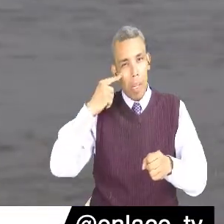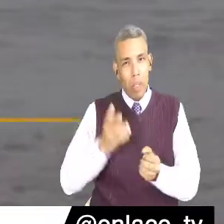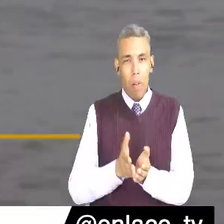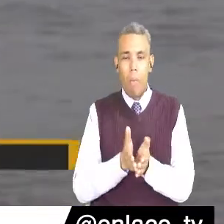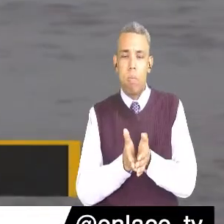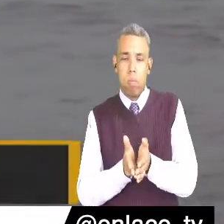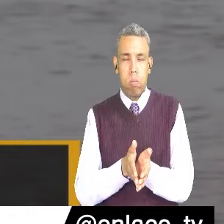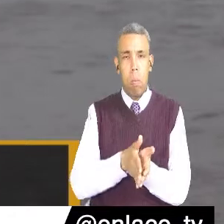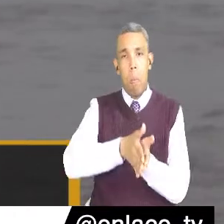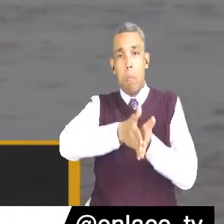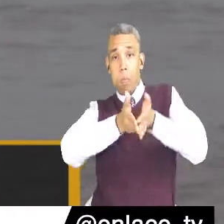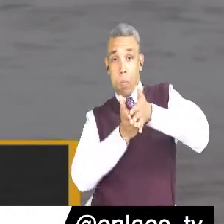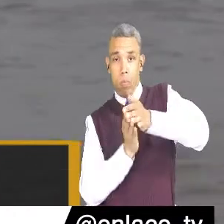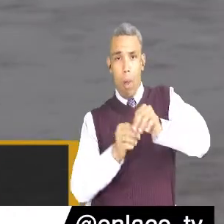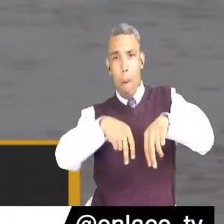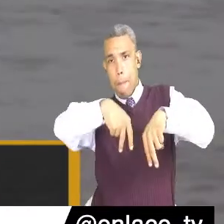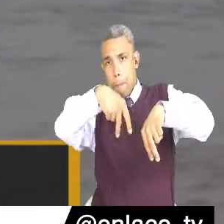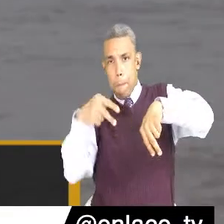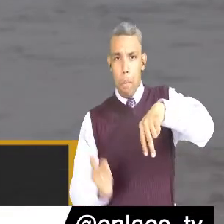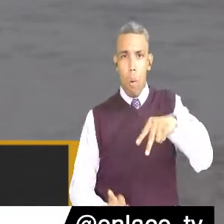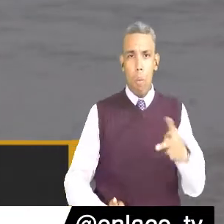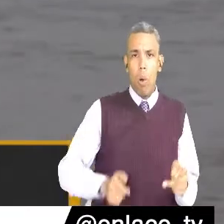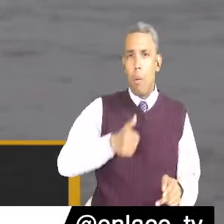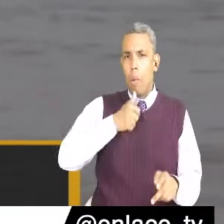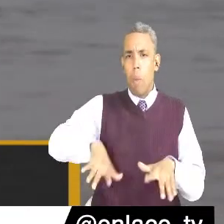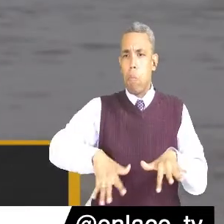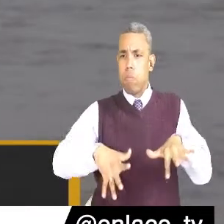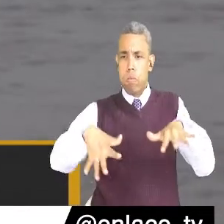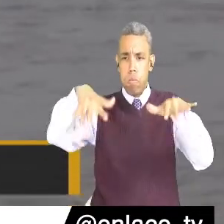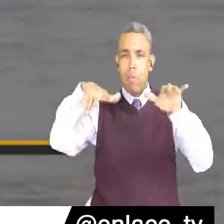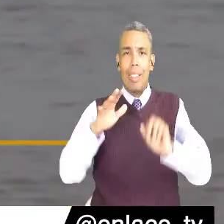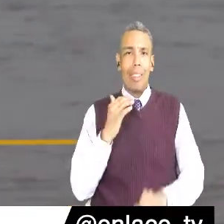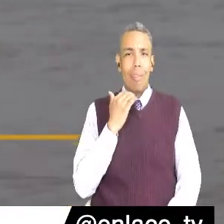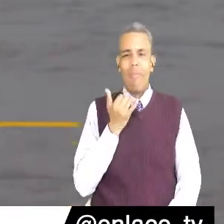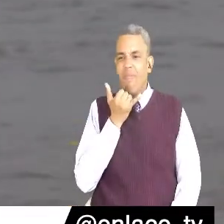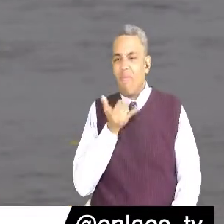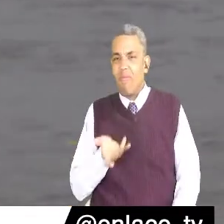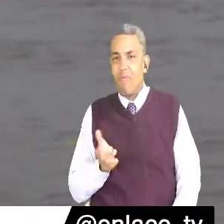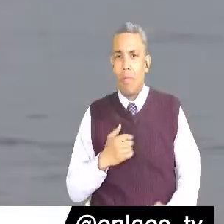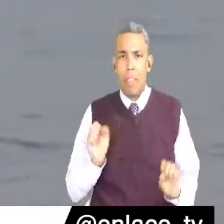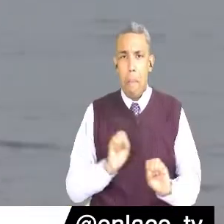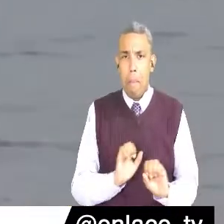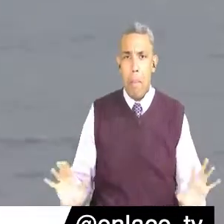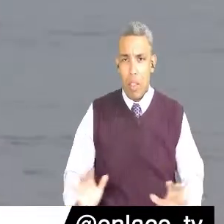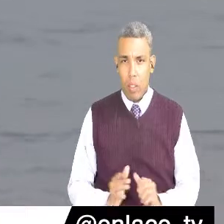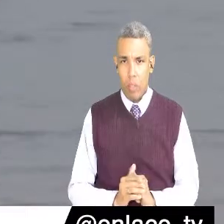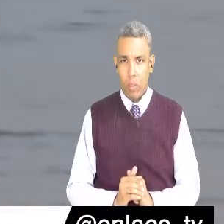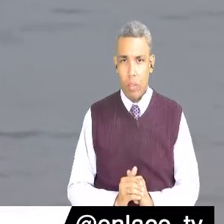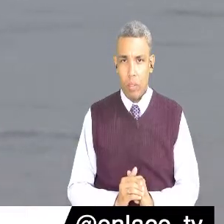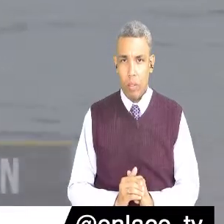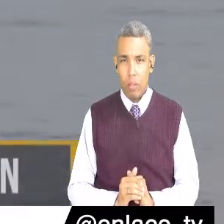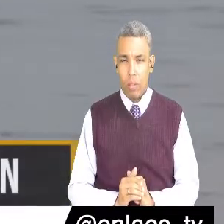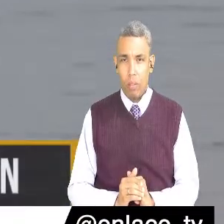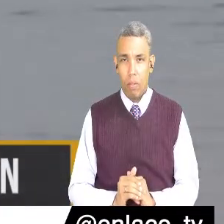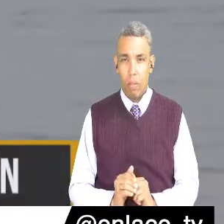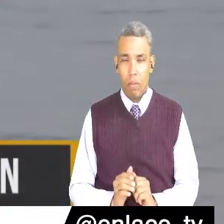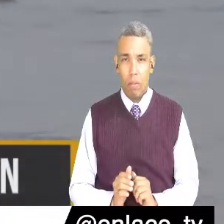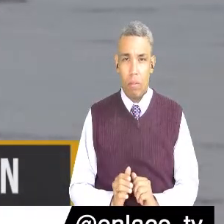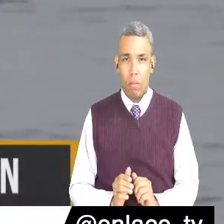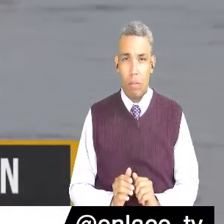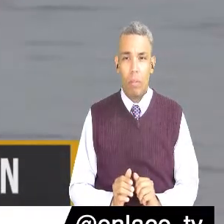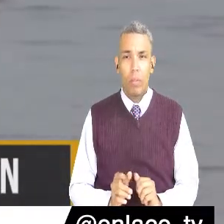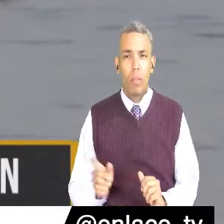Buenas tardes, pues continúa la búsqueda de dos pescadores que desaparecieron en las últimas horas cuando se encontraban precisamente en el caño Los